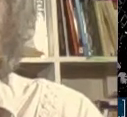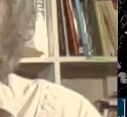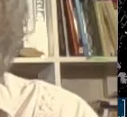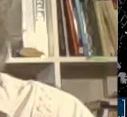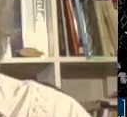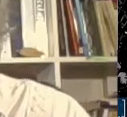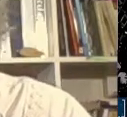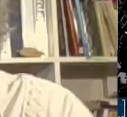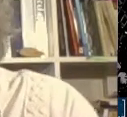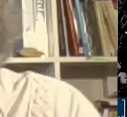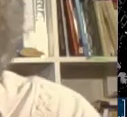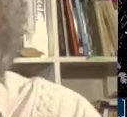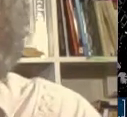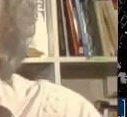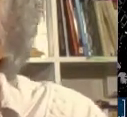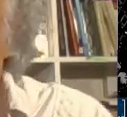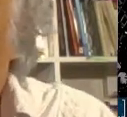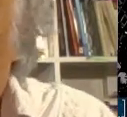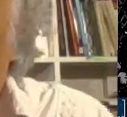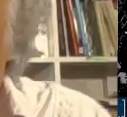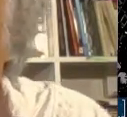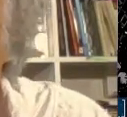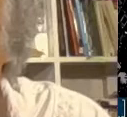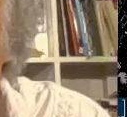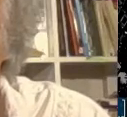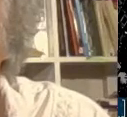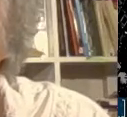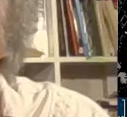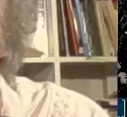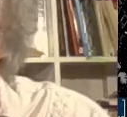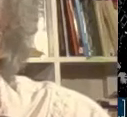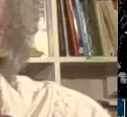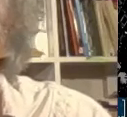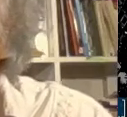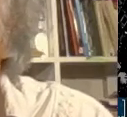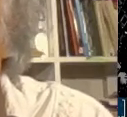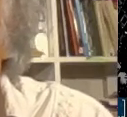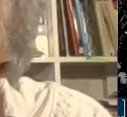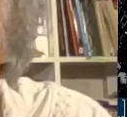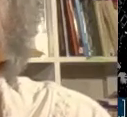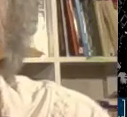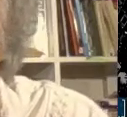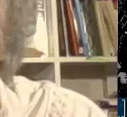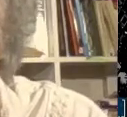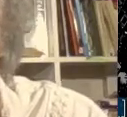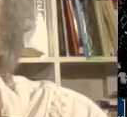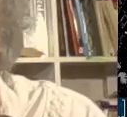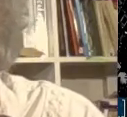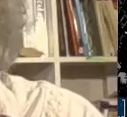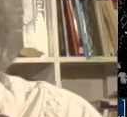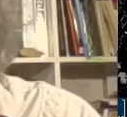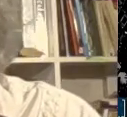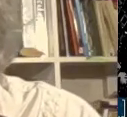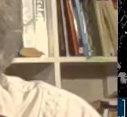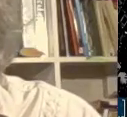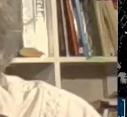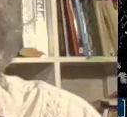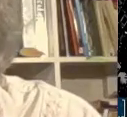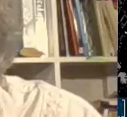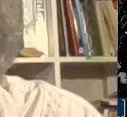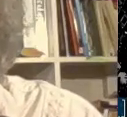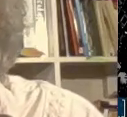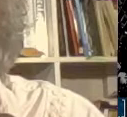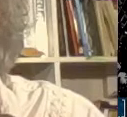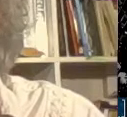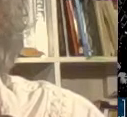para que nos dé más amplitud de tiempo y de interlocutores. Cuesta $15 al mes, creo que se puede.